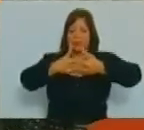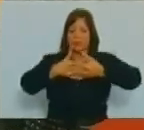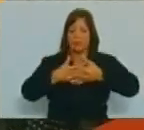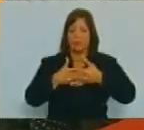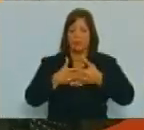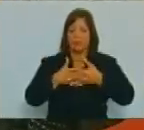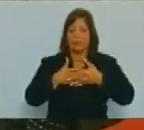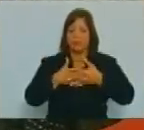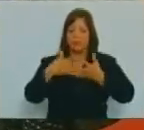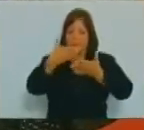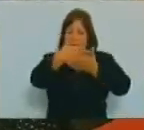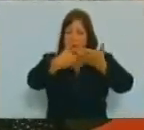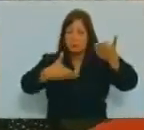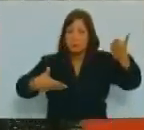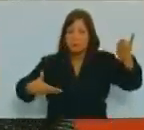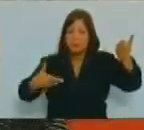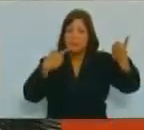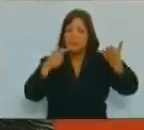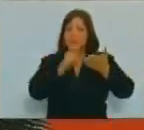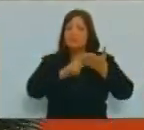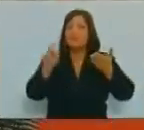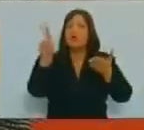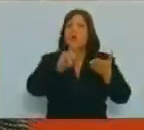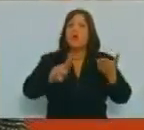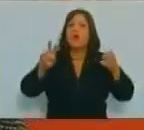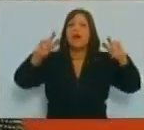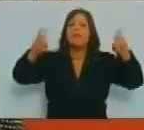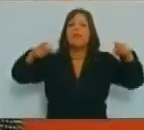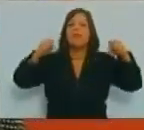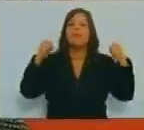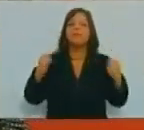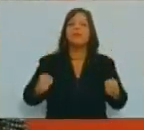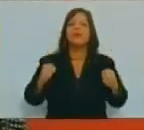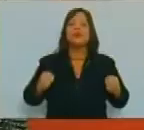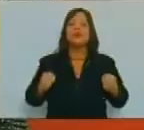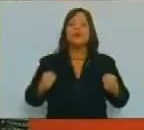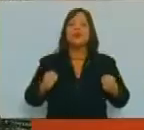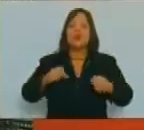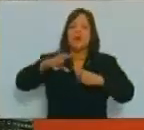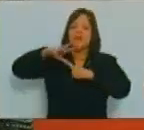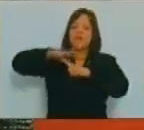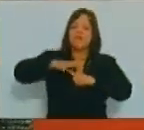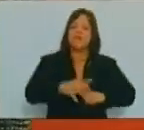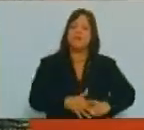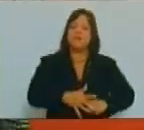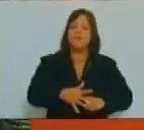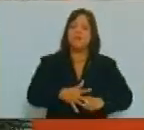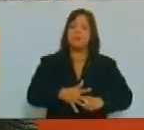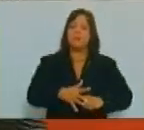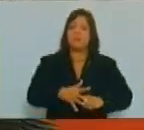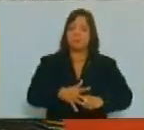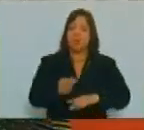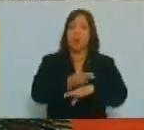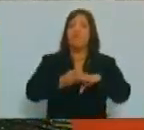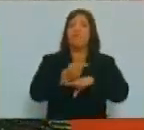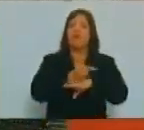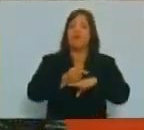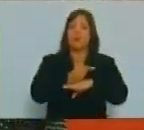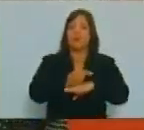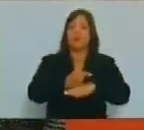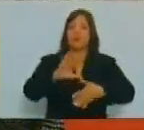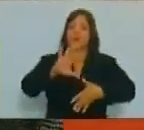había esbozado para utilizar el tema seguridad y someter a los gobiernos que no se alineaban en el